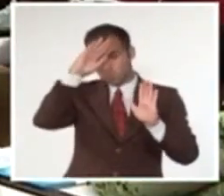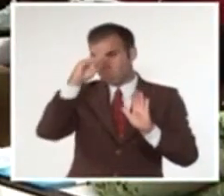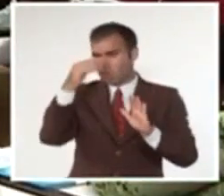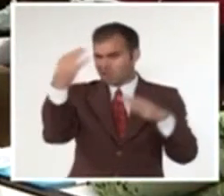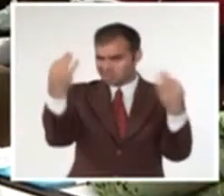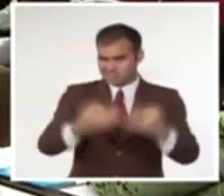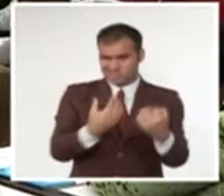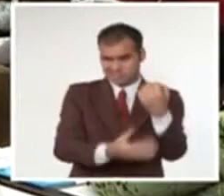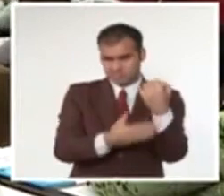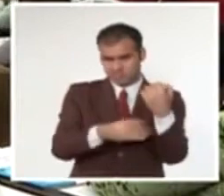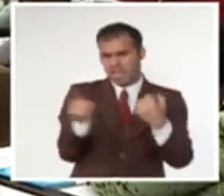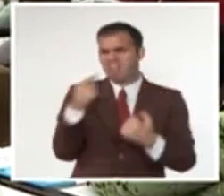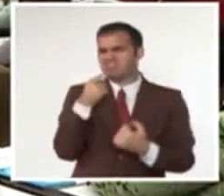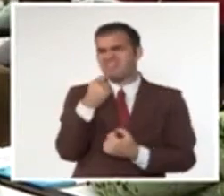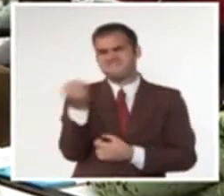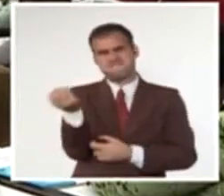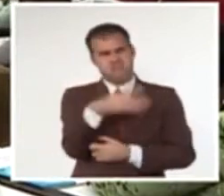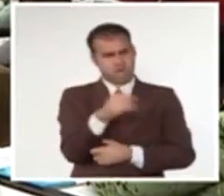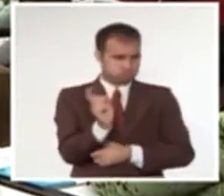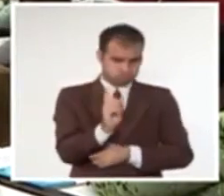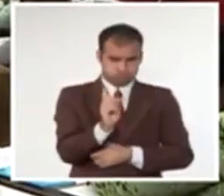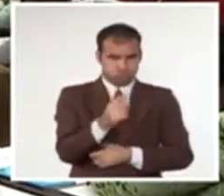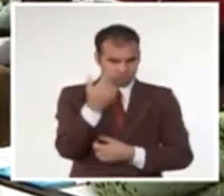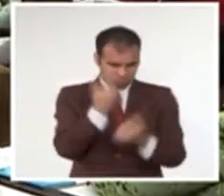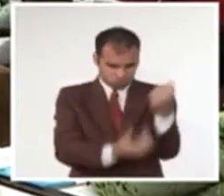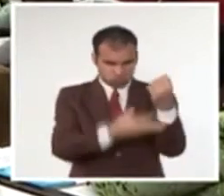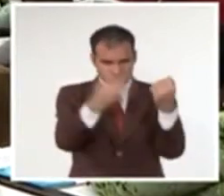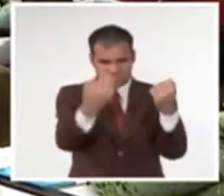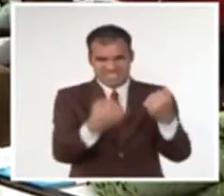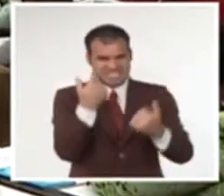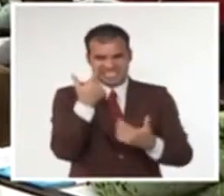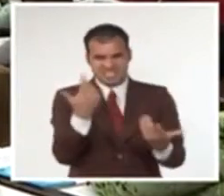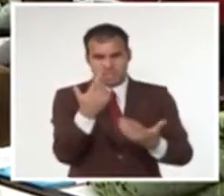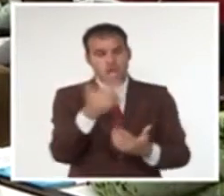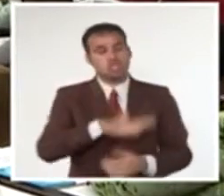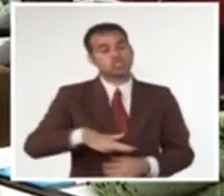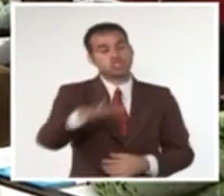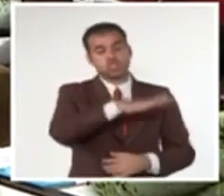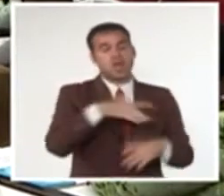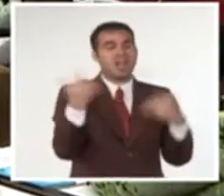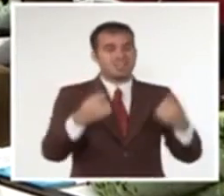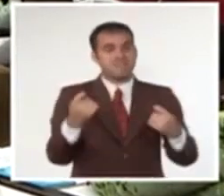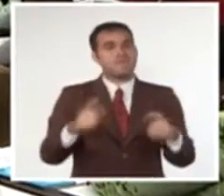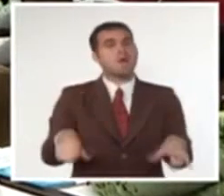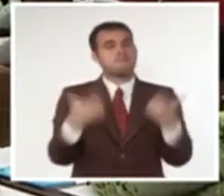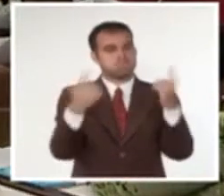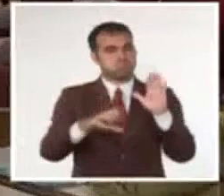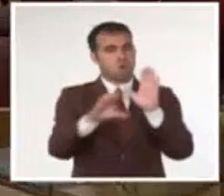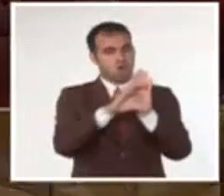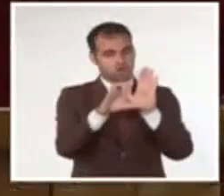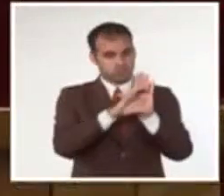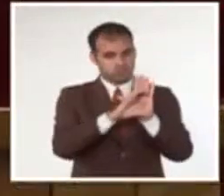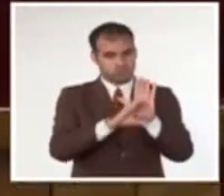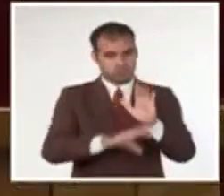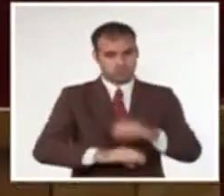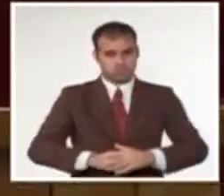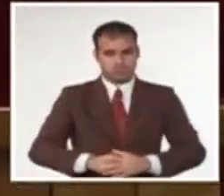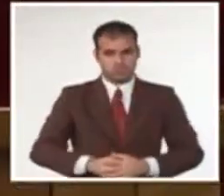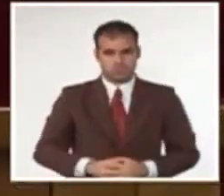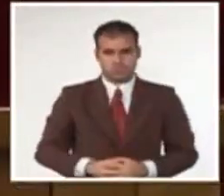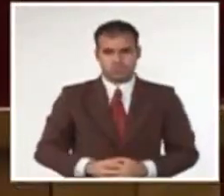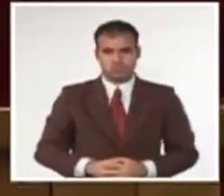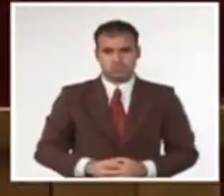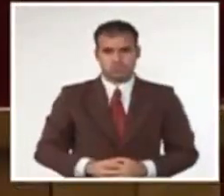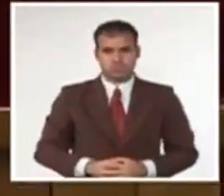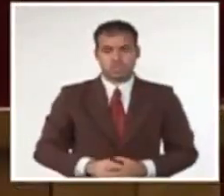construida con etiquetas, epítetos y apelativos, todos estamos obligados a cumplir la Constitución. La democracia